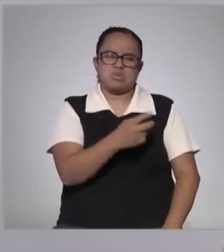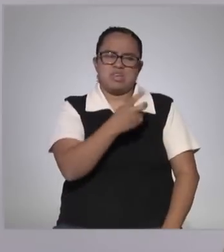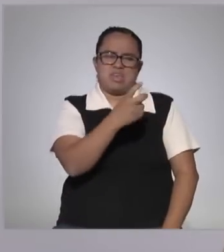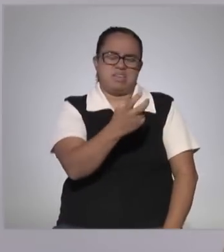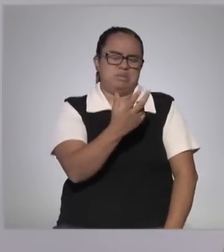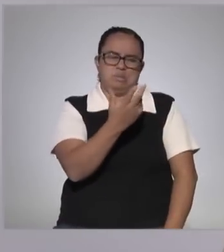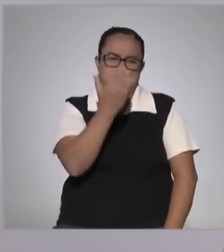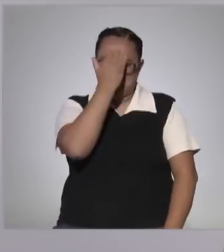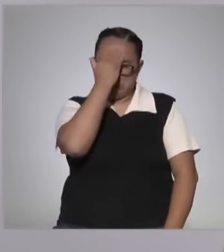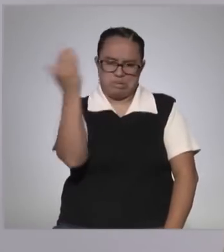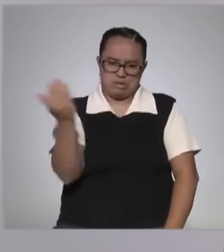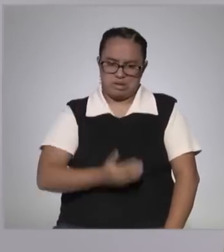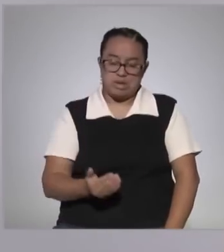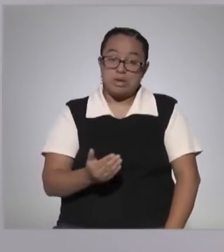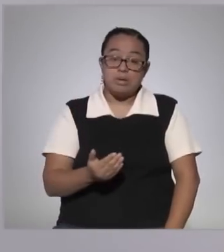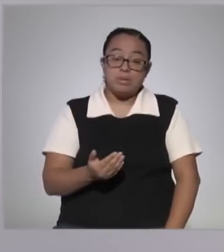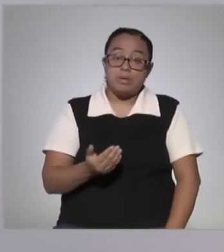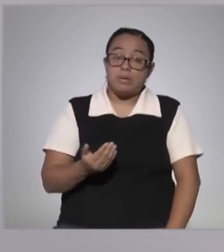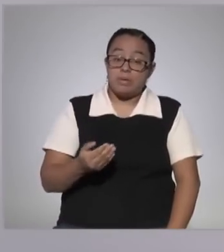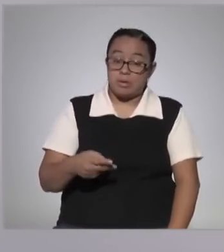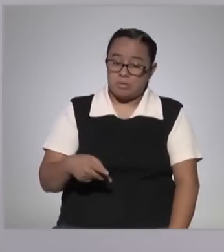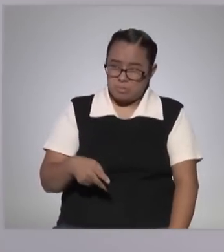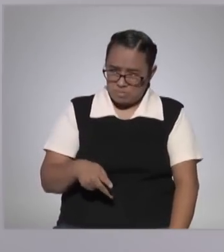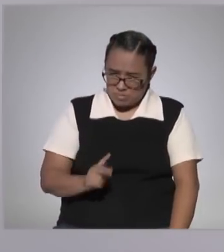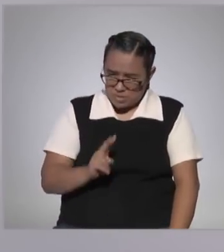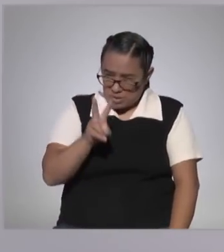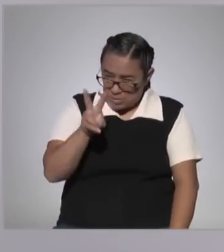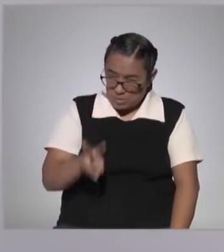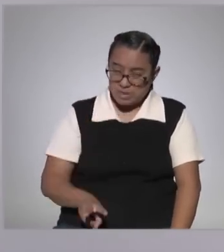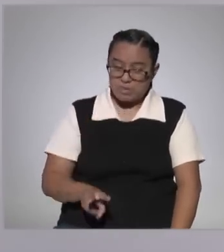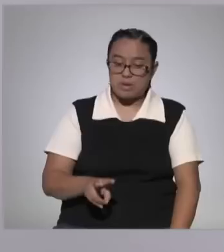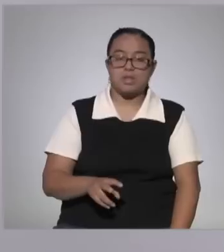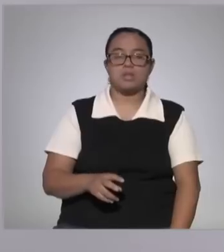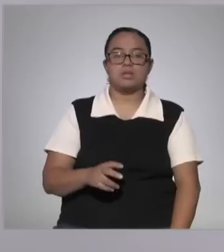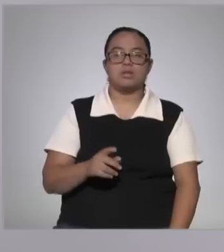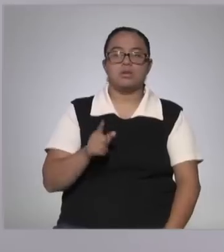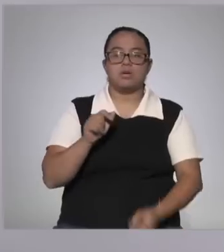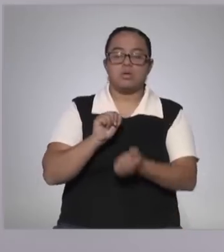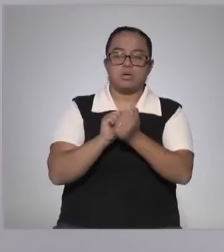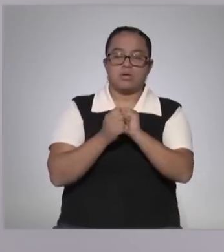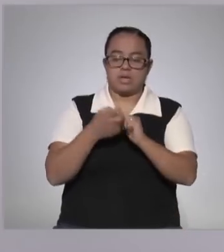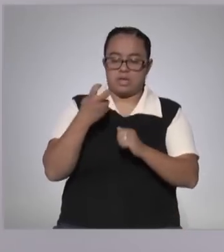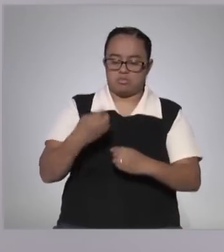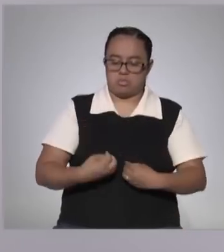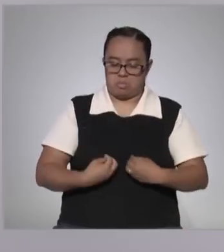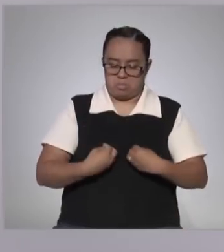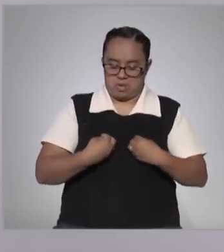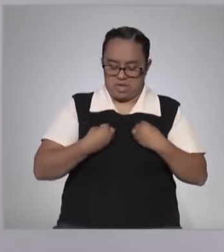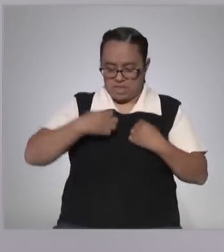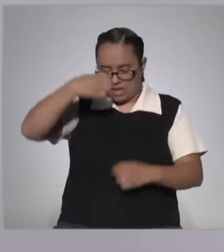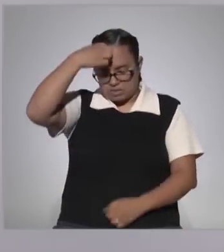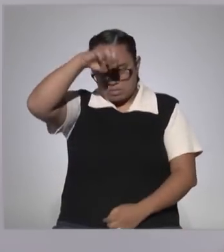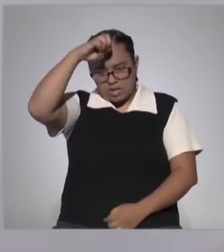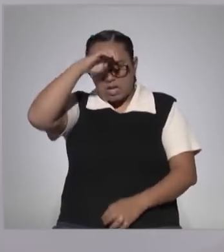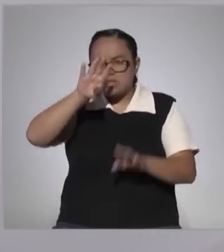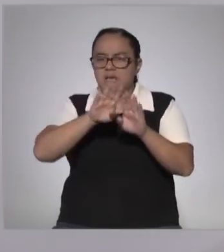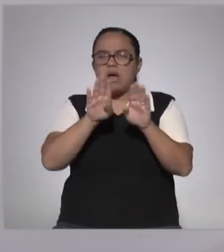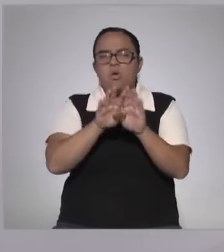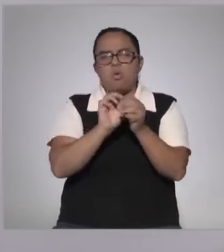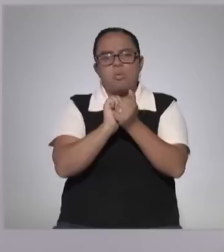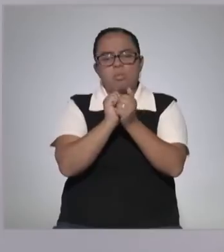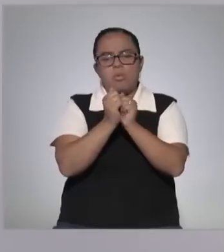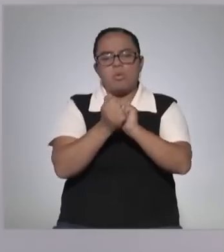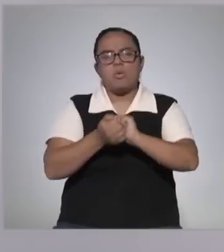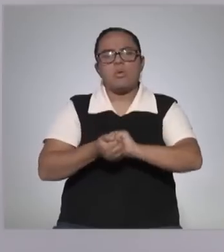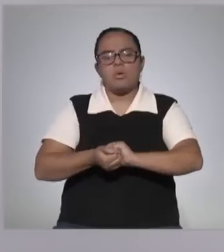deplorable, y en realidad la gran experiencia que se va adquiriendo en la vida no solamente